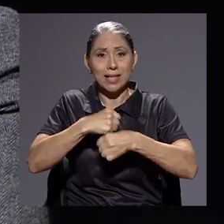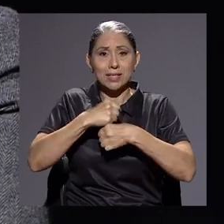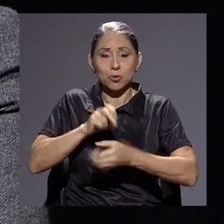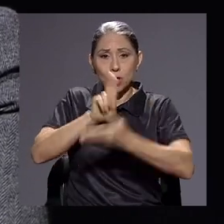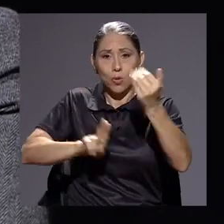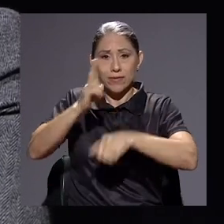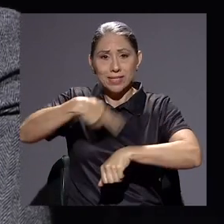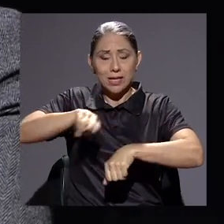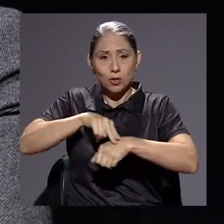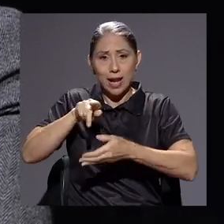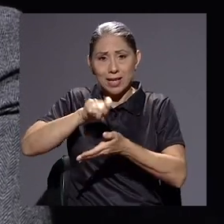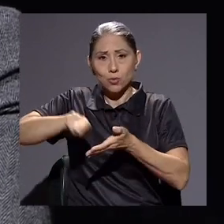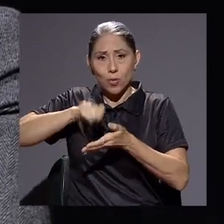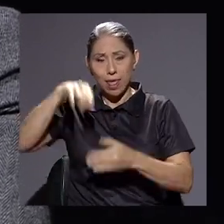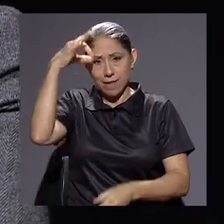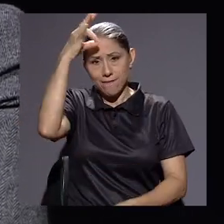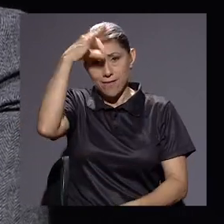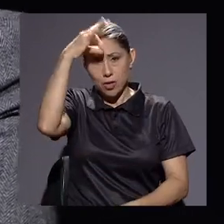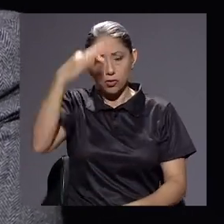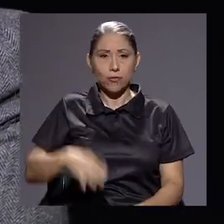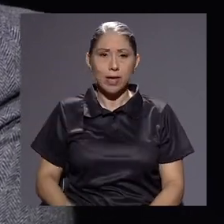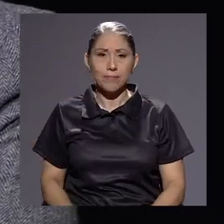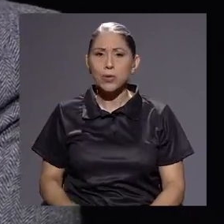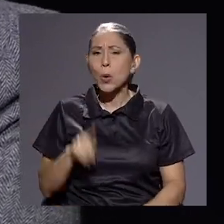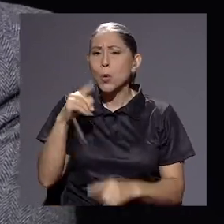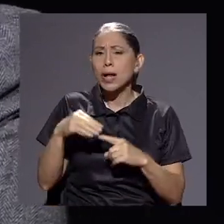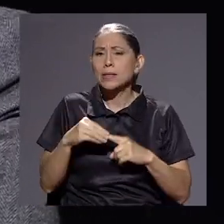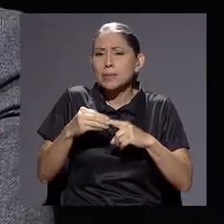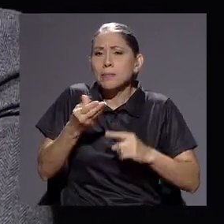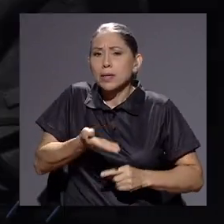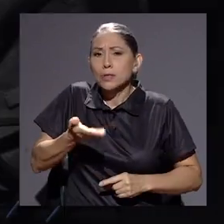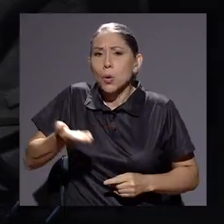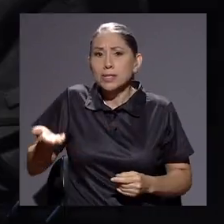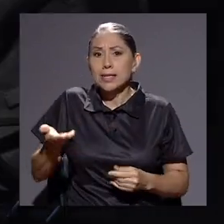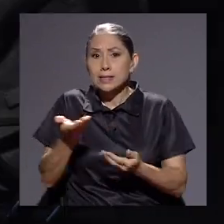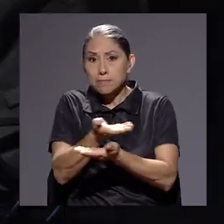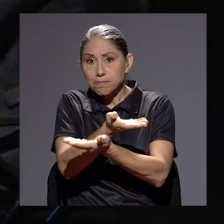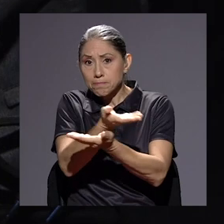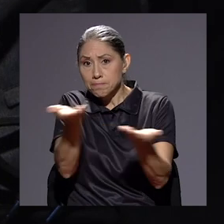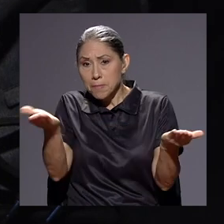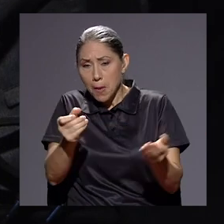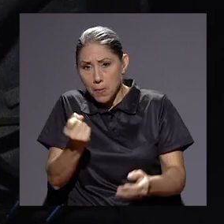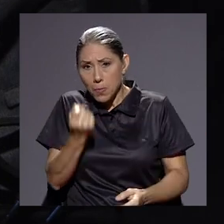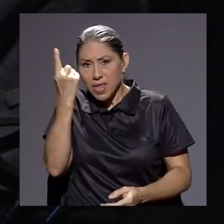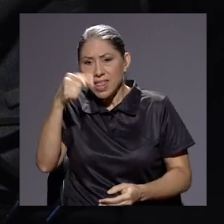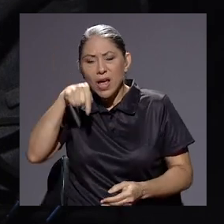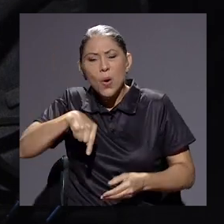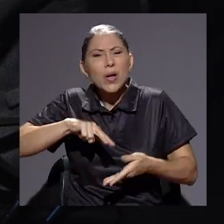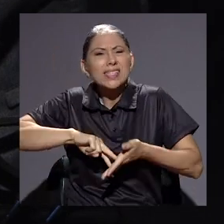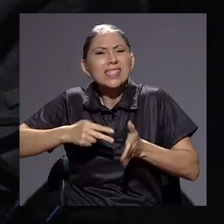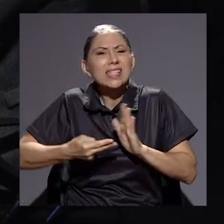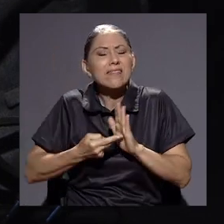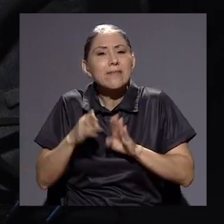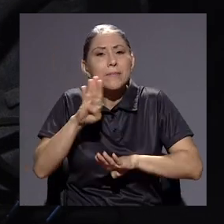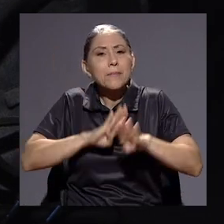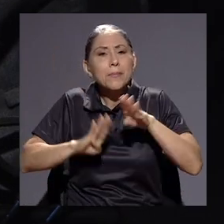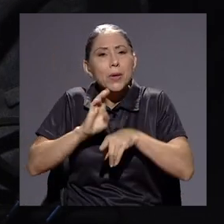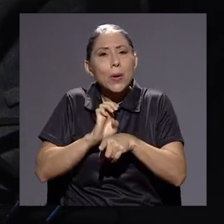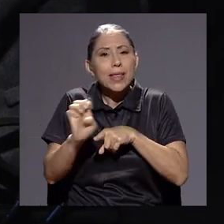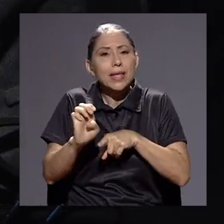Escuela de Filosofía. Una de las cosas principales, don Alan, es que la gente o nuestra audiencia pueda entender hoy qué es